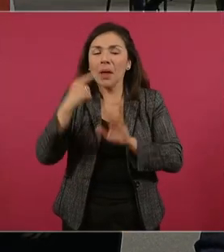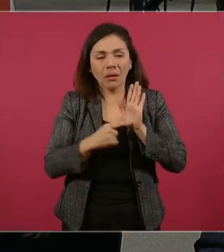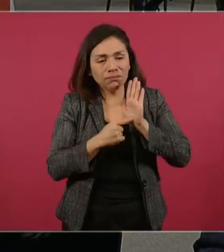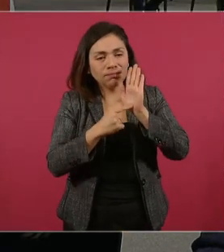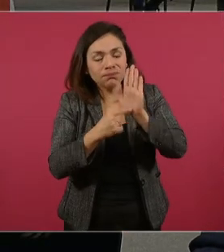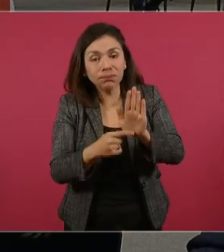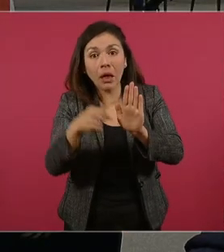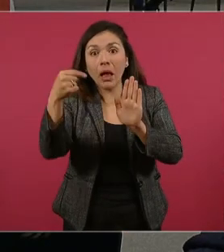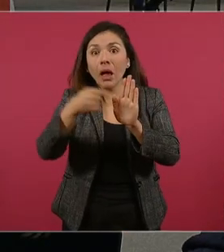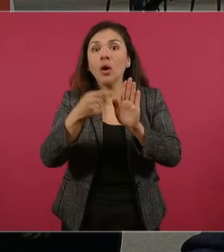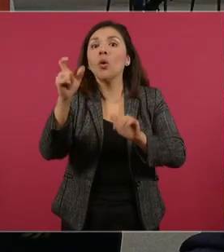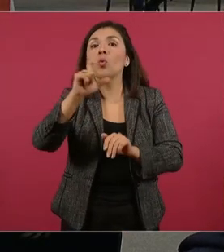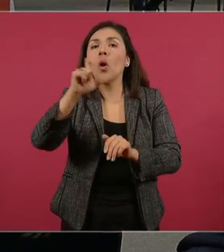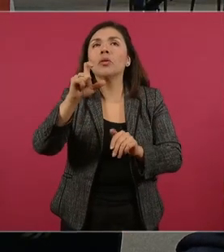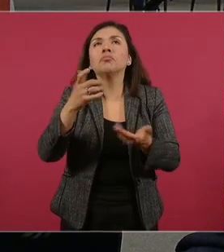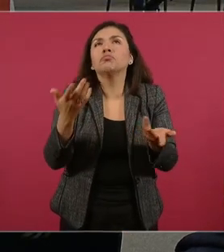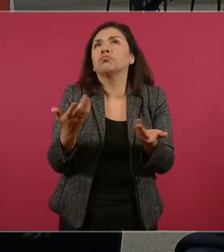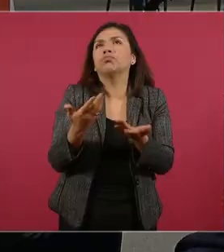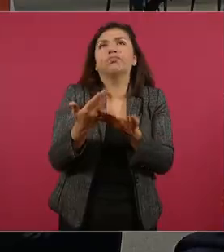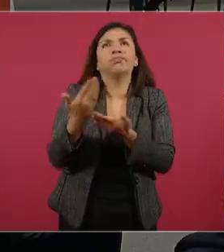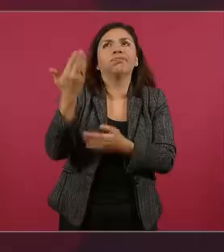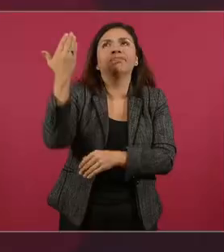desde hace